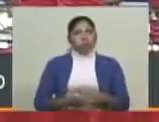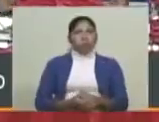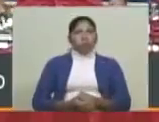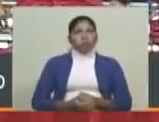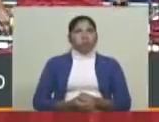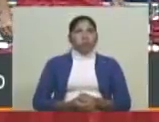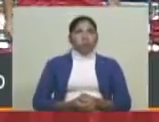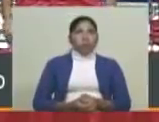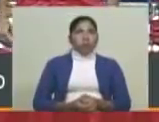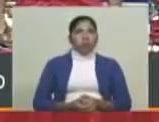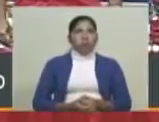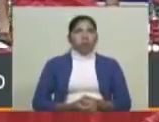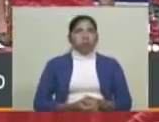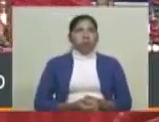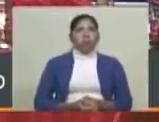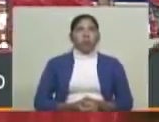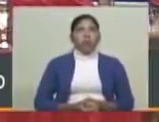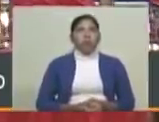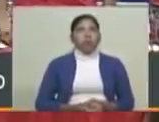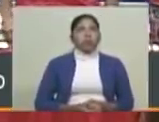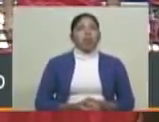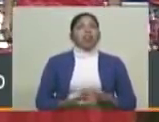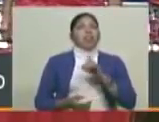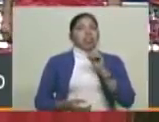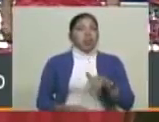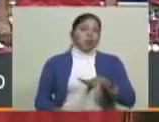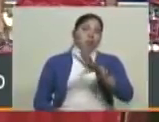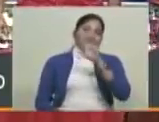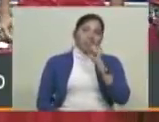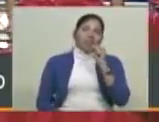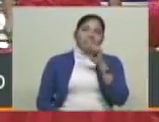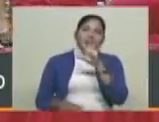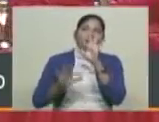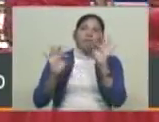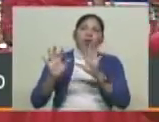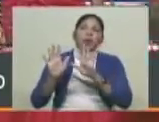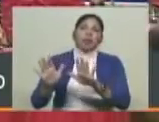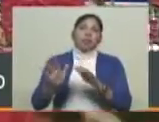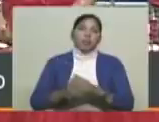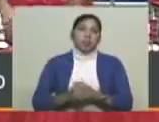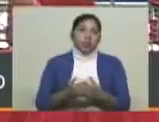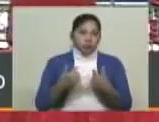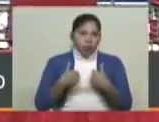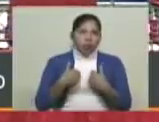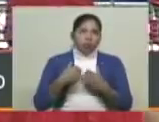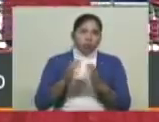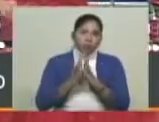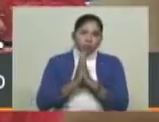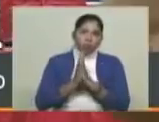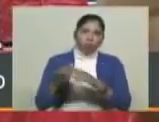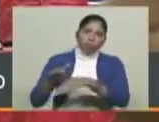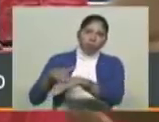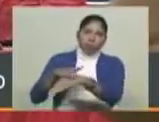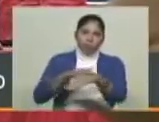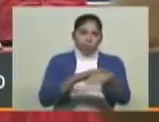revolucionarias, y todos debemos entender que es esa manera. Les pido que nos juramentemos todos,